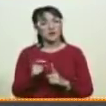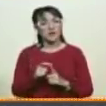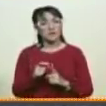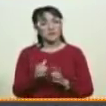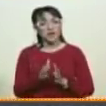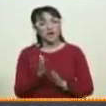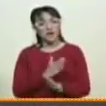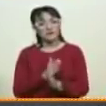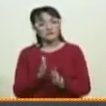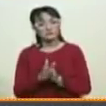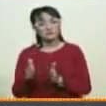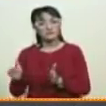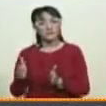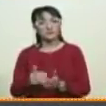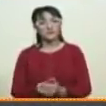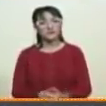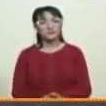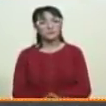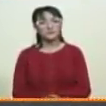durante y después es paz.